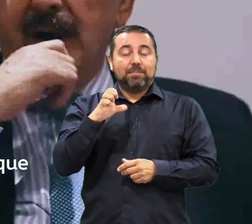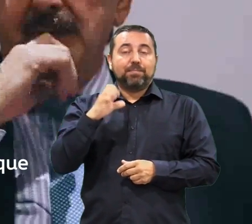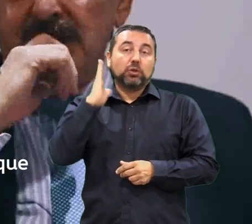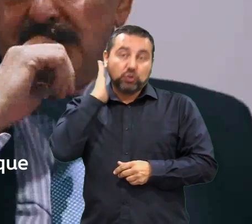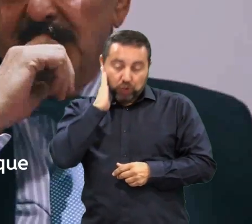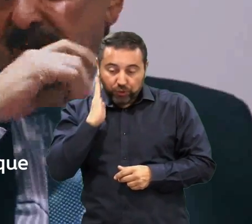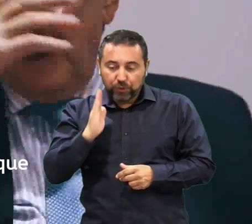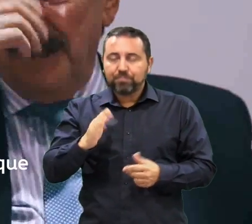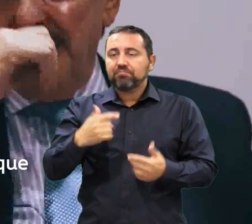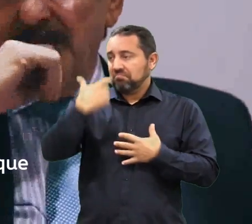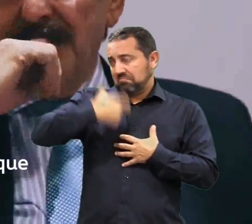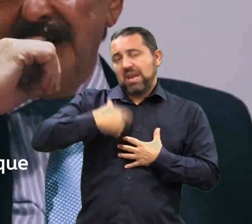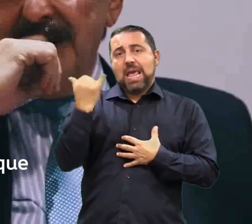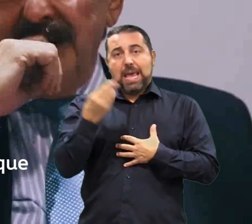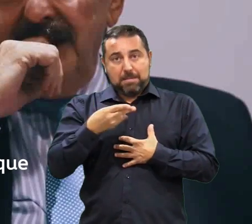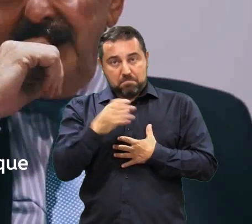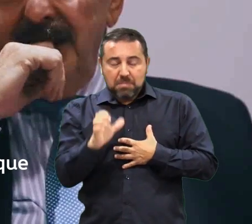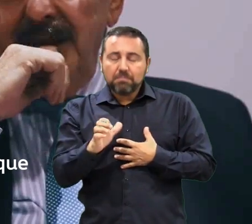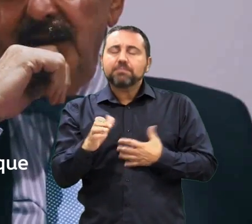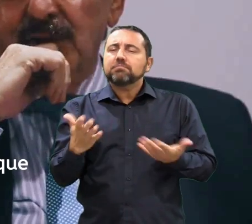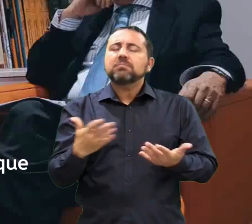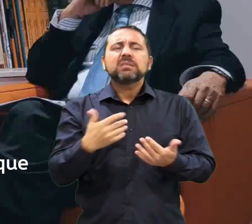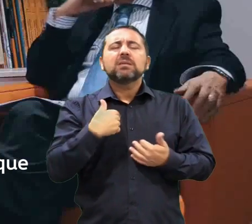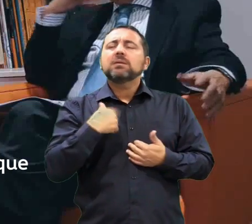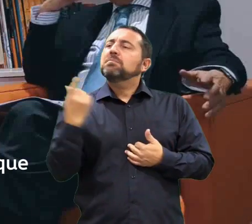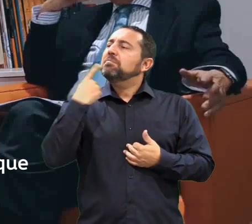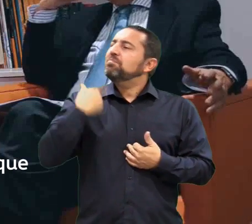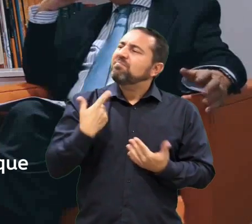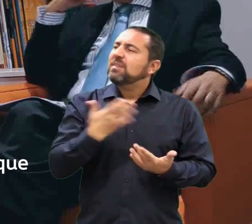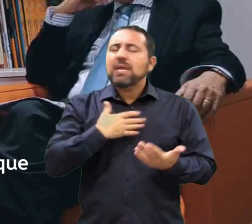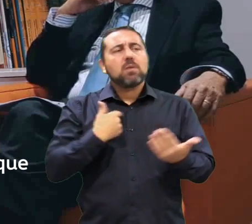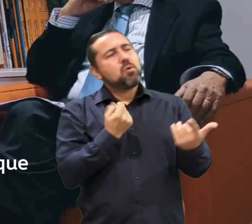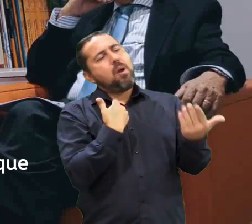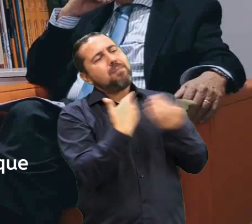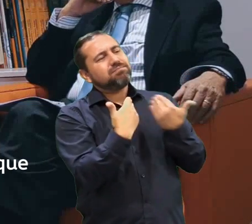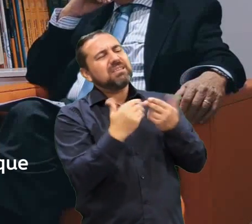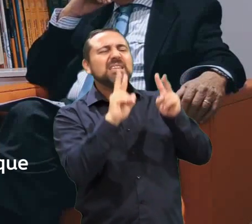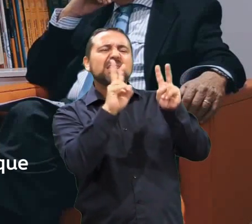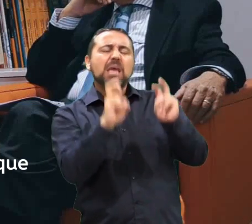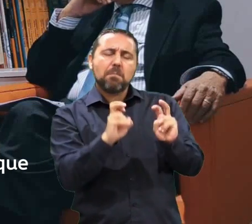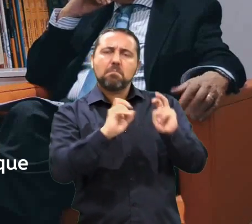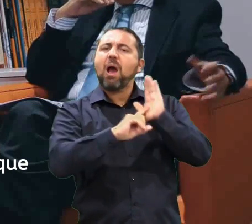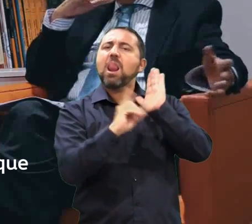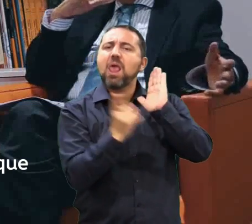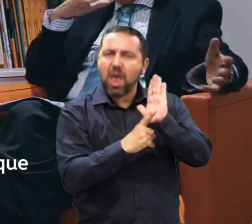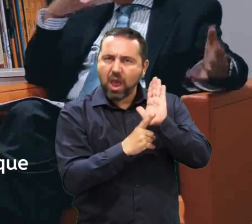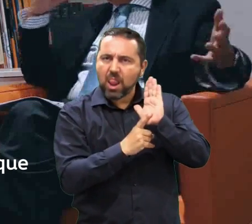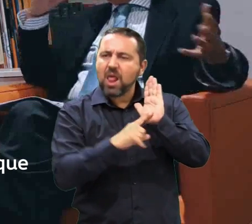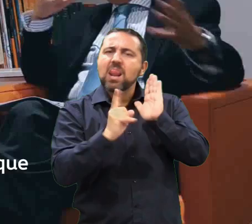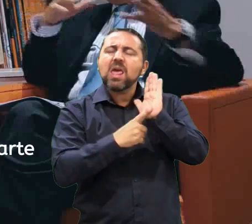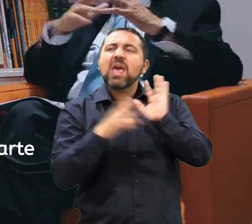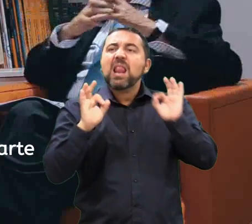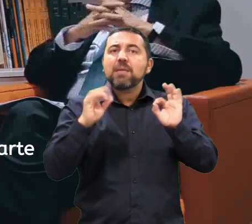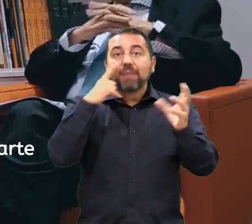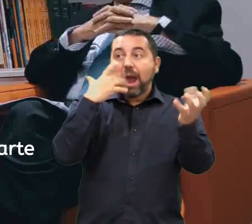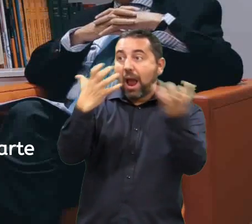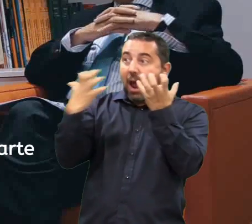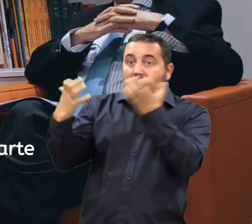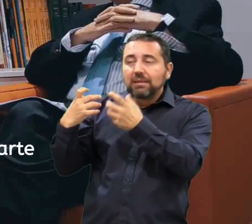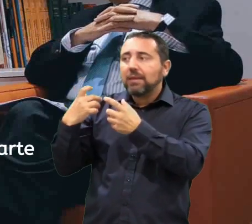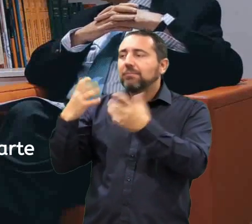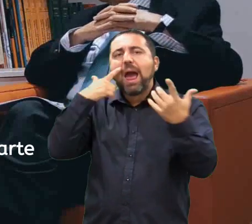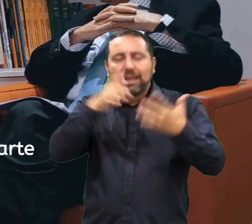mí como Jaime Sordo, Jaime, y nos han dicho que hablemos de lo que es la parte legal de